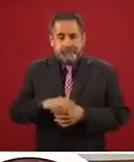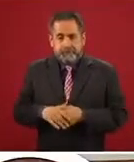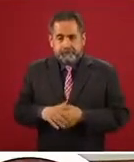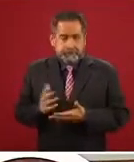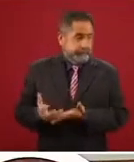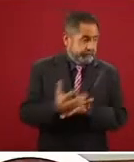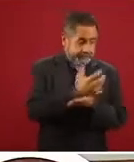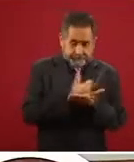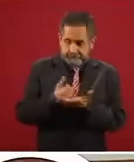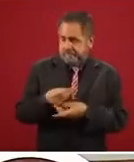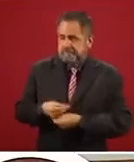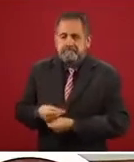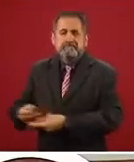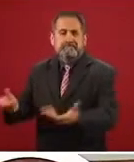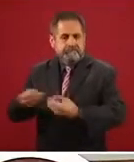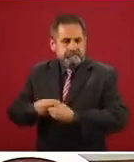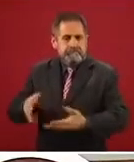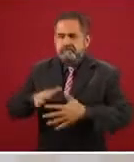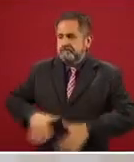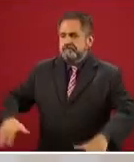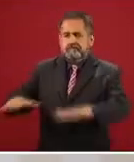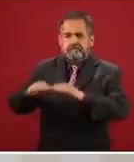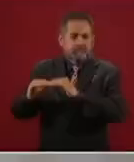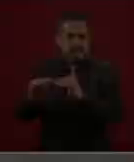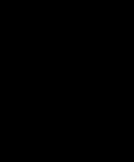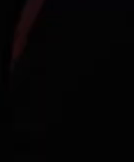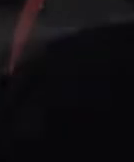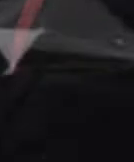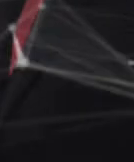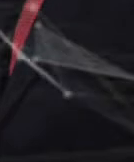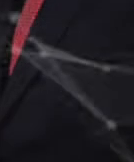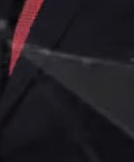tiene se distribuye con equidad